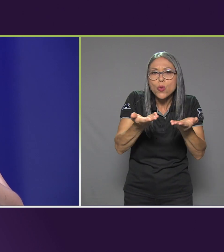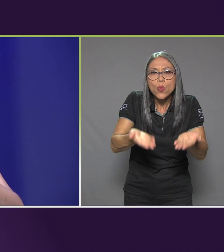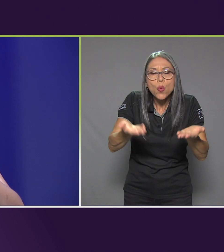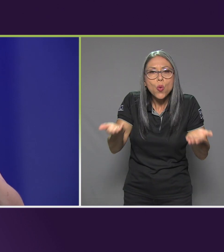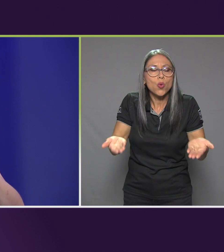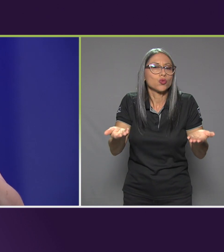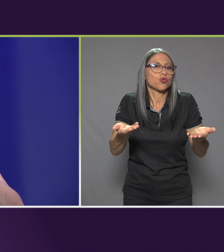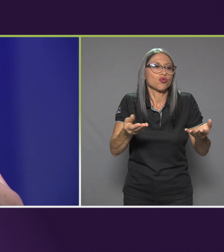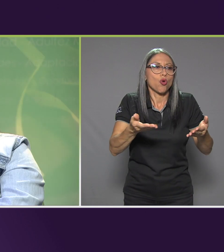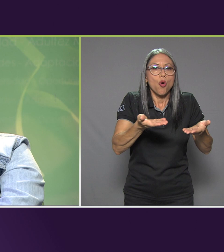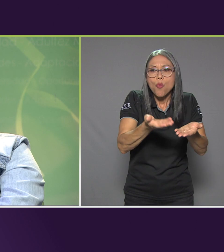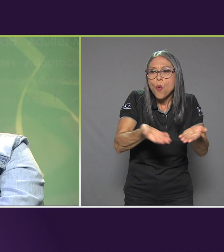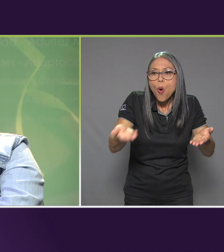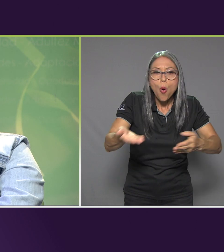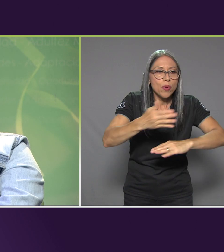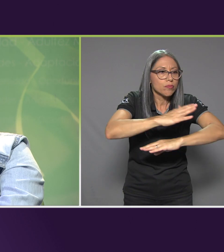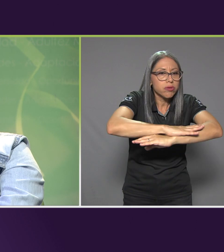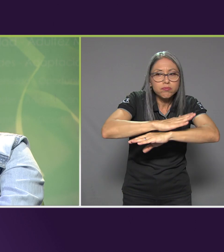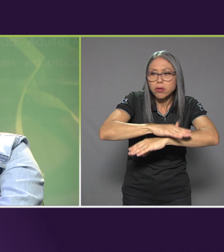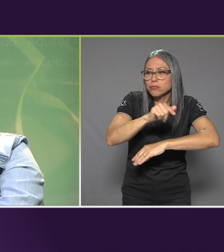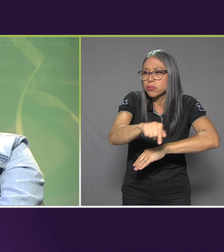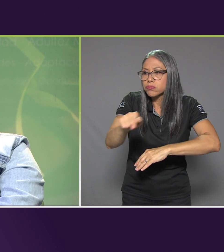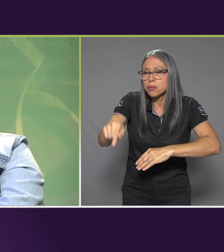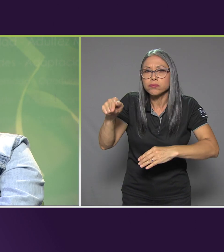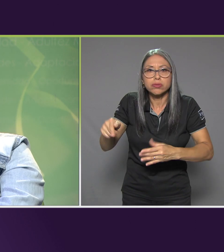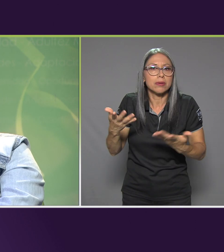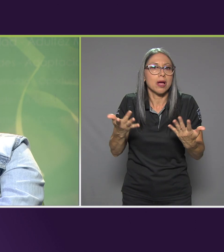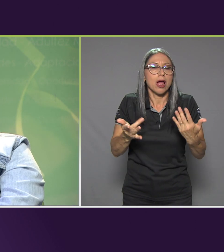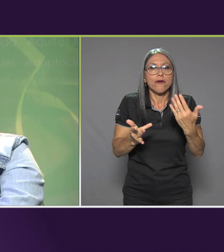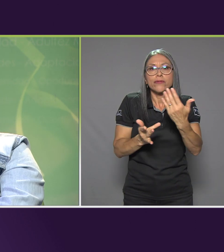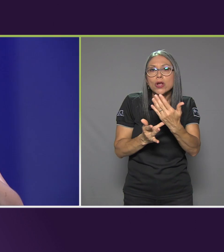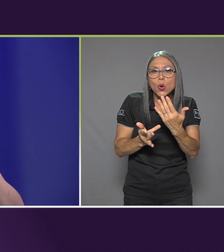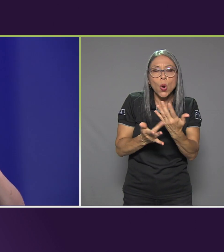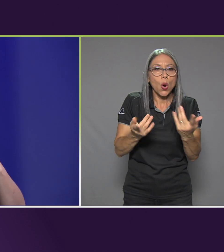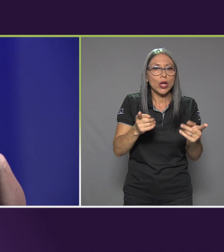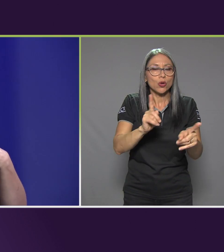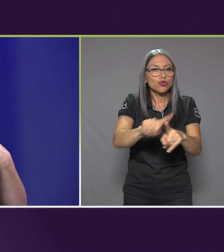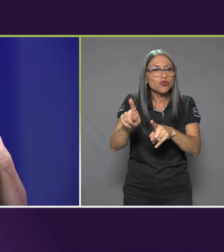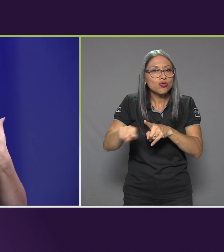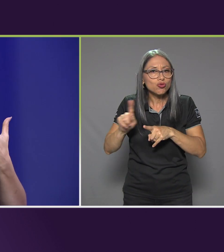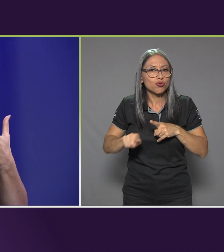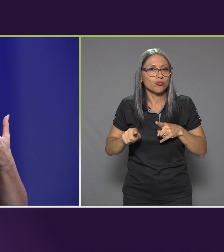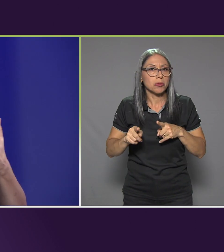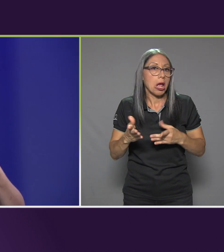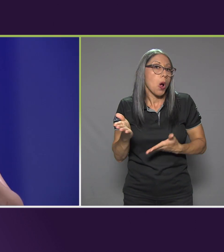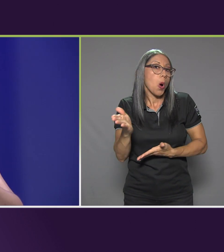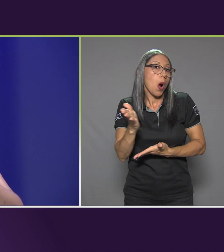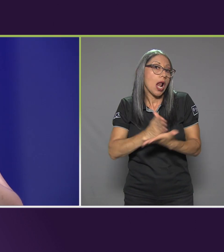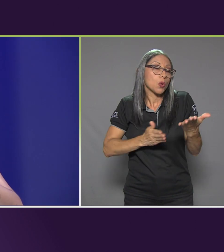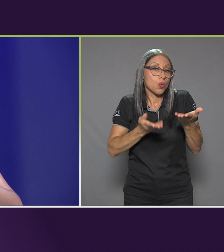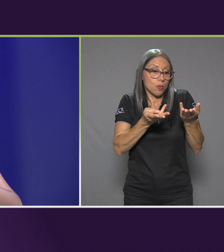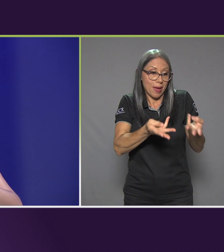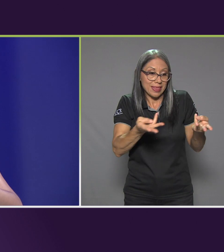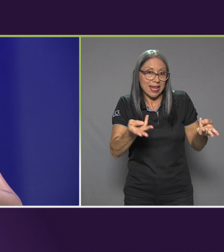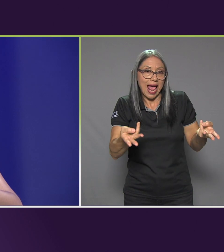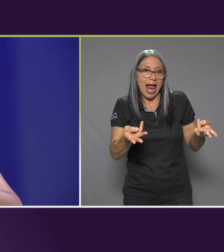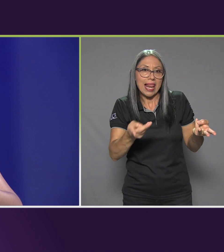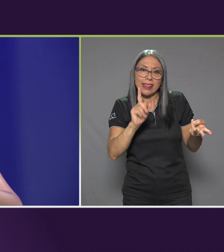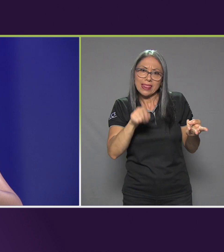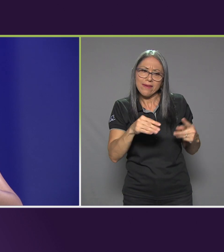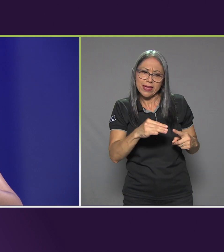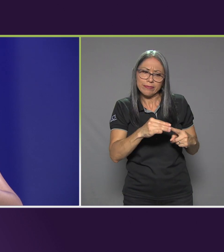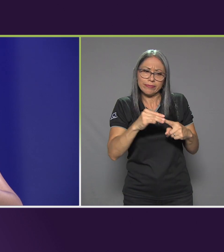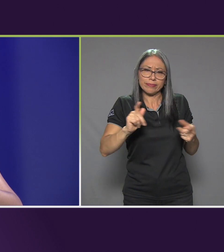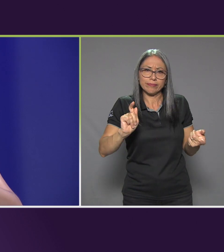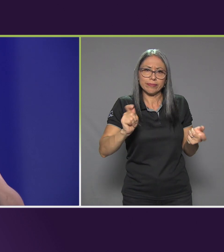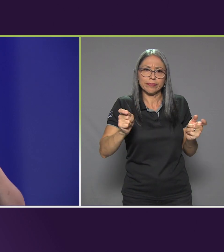sea tecnológico, sean de, por ejemplo, de algún tipo de adaptación de material que se tiene que